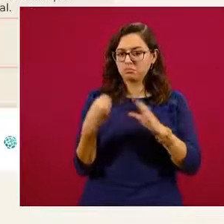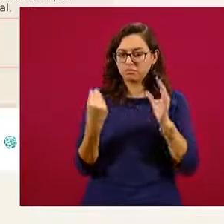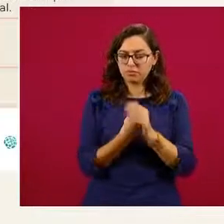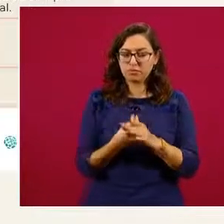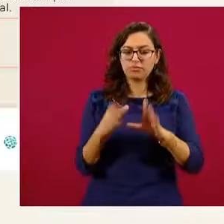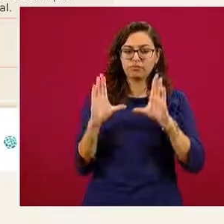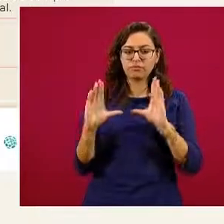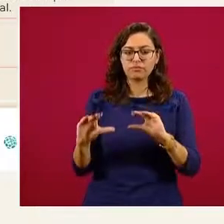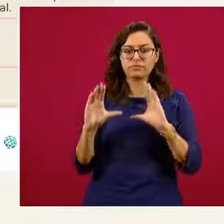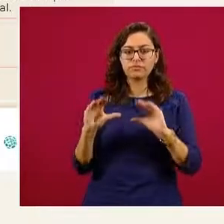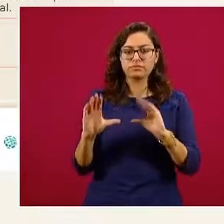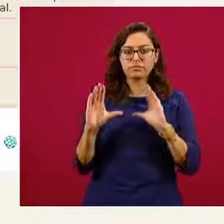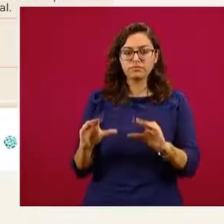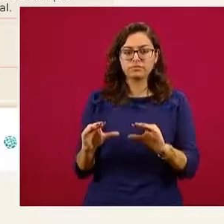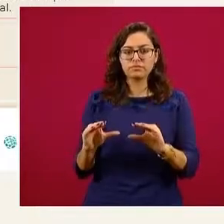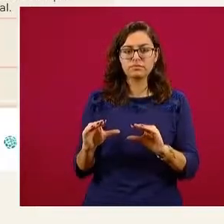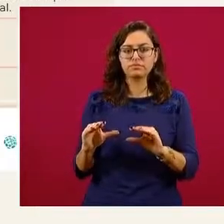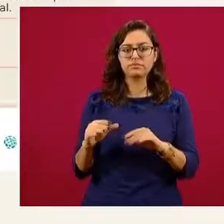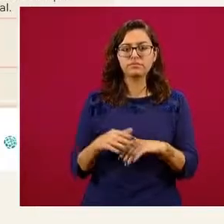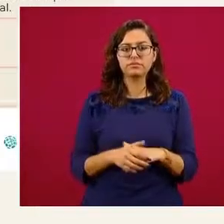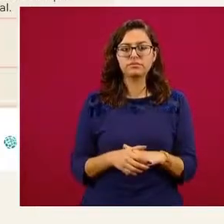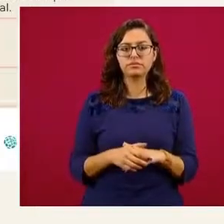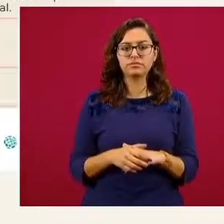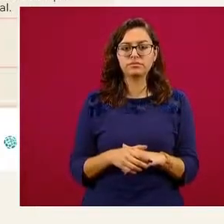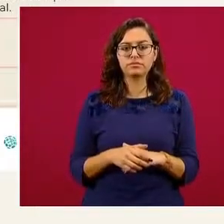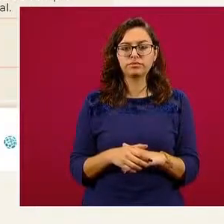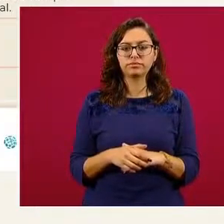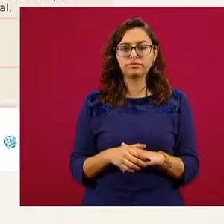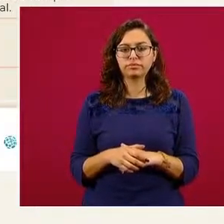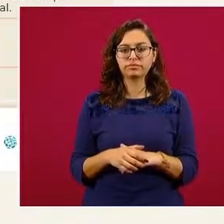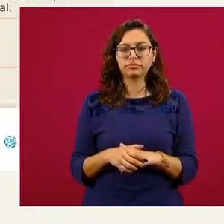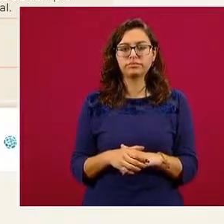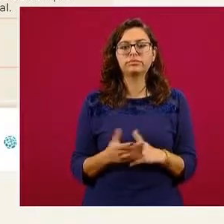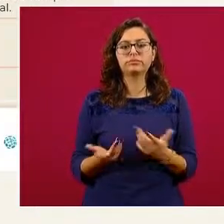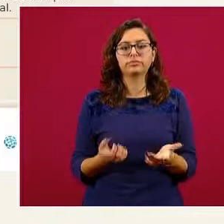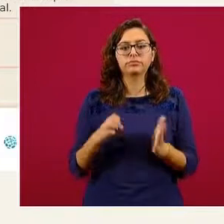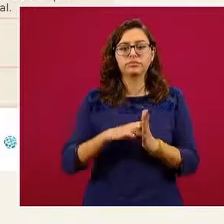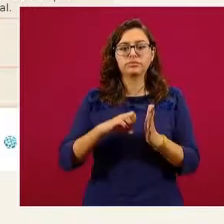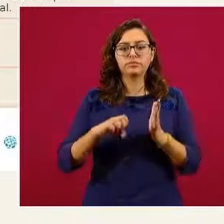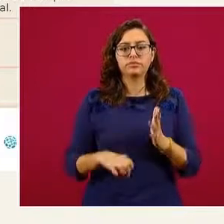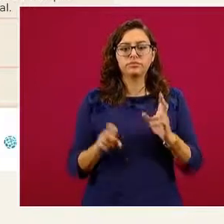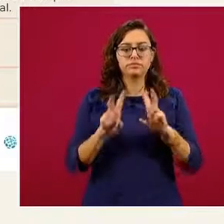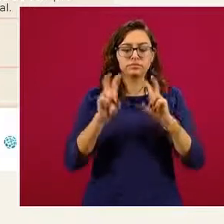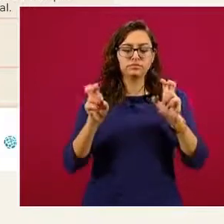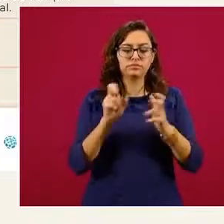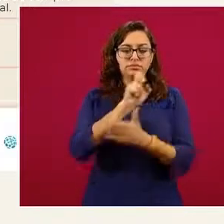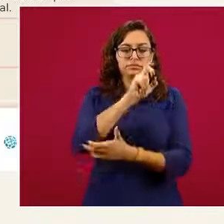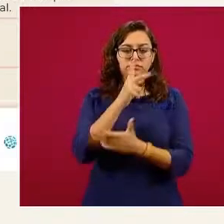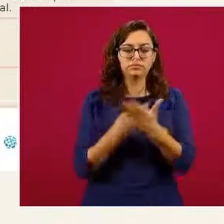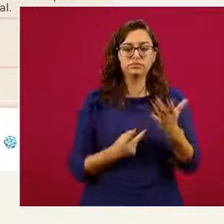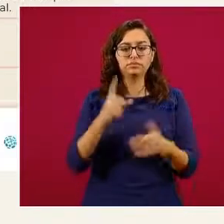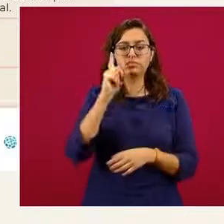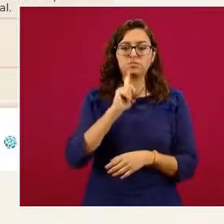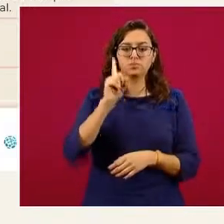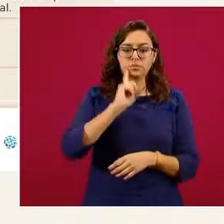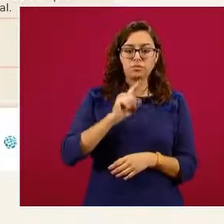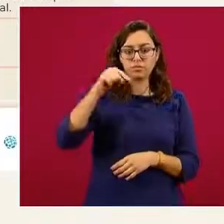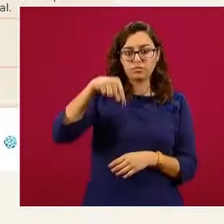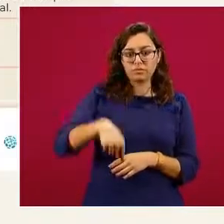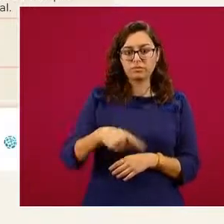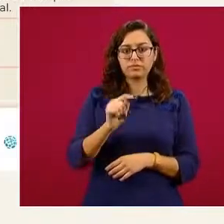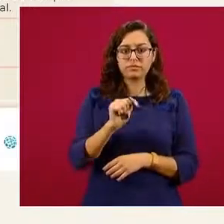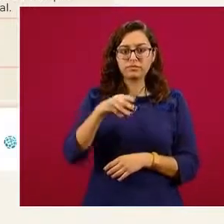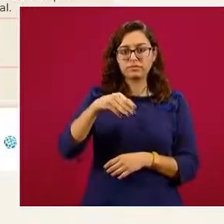capacitación. En el caso de OWIT México, prepararon el programa especial de capacitación Fast Track sobre el